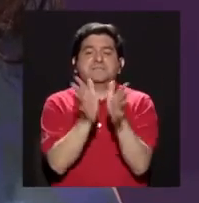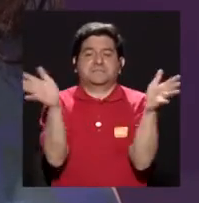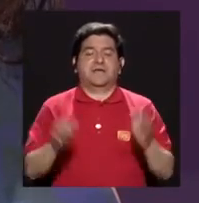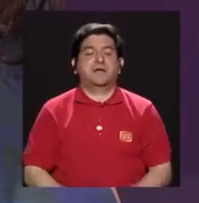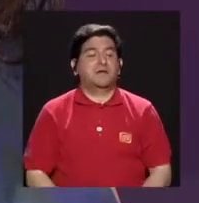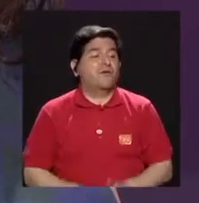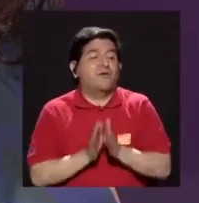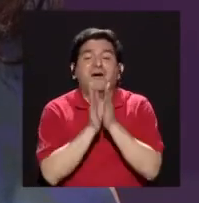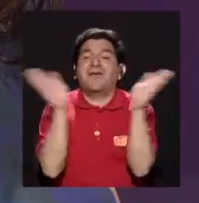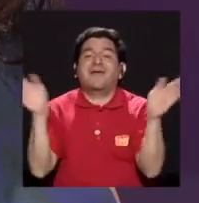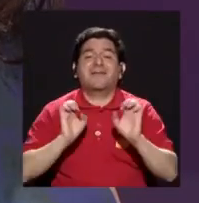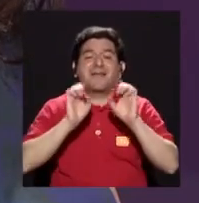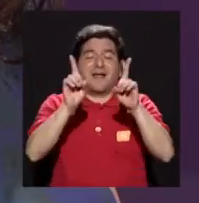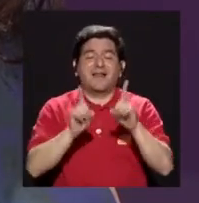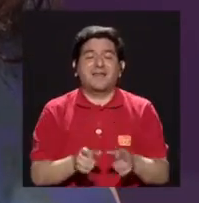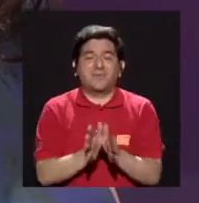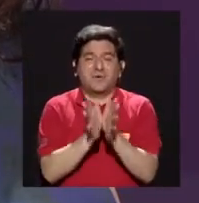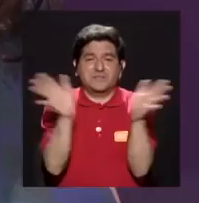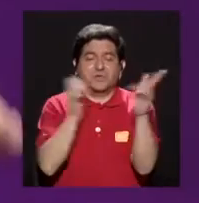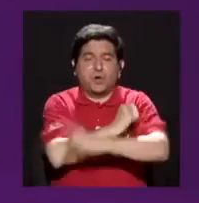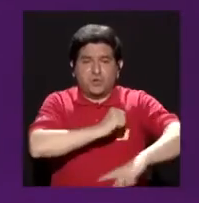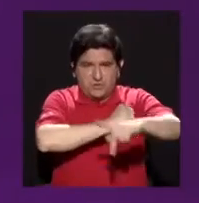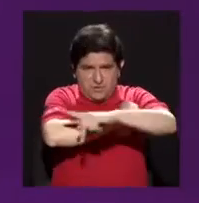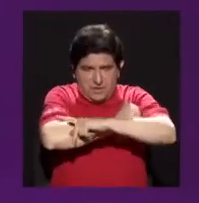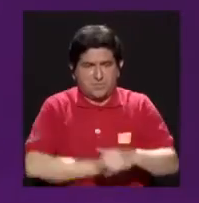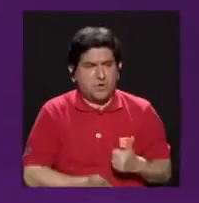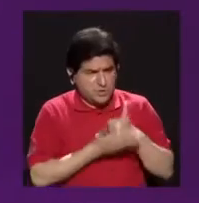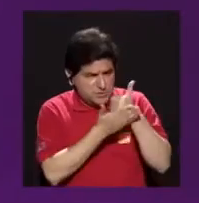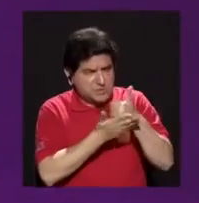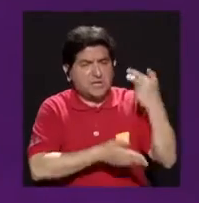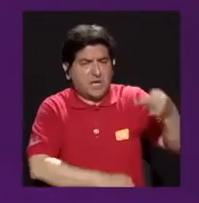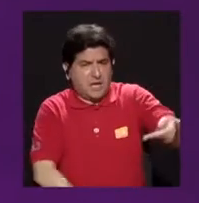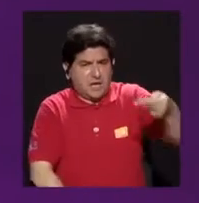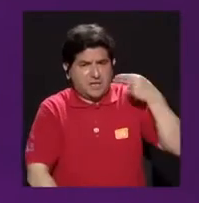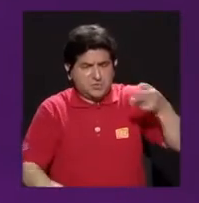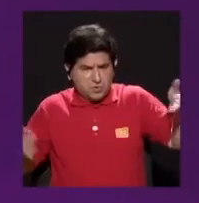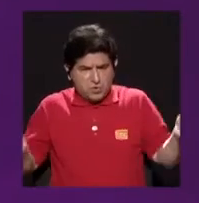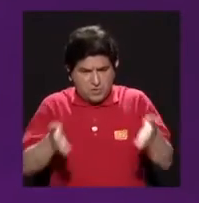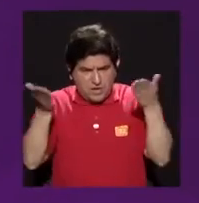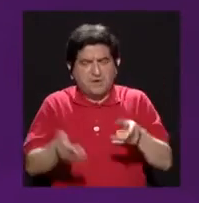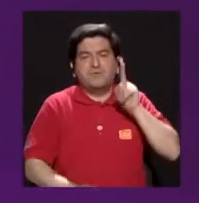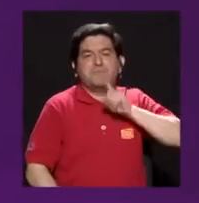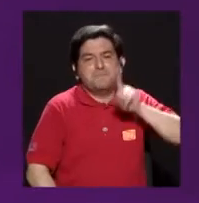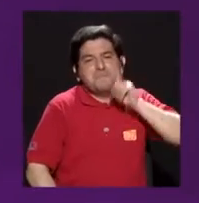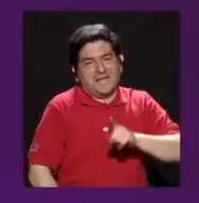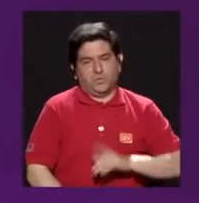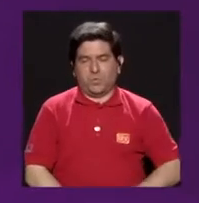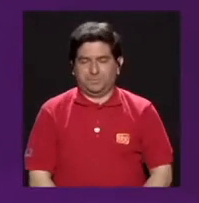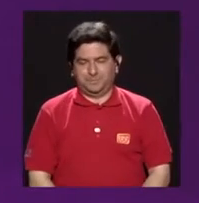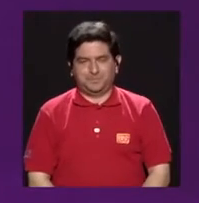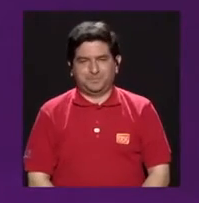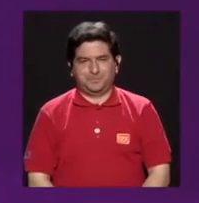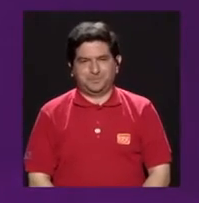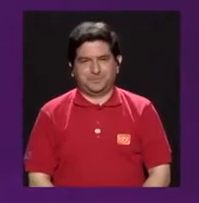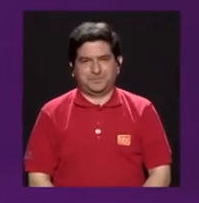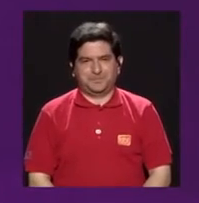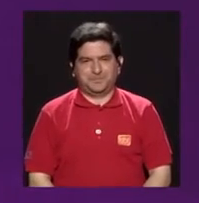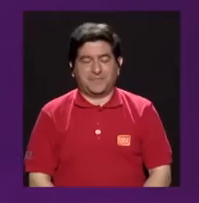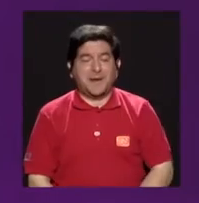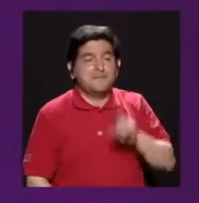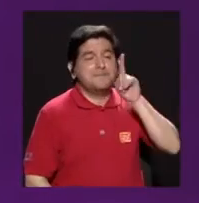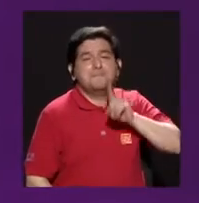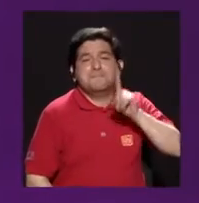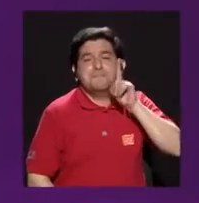y en general la educación pública de este país han contribuido históricamente a fomentar ese mito, ¿verdad? Es decir, el